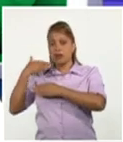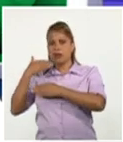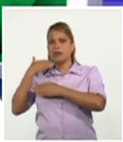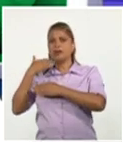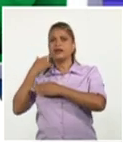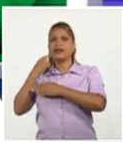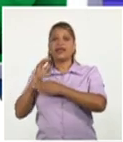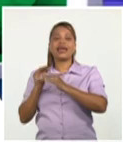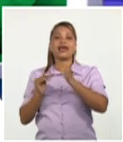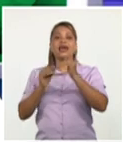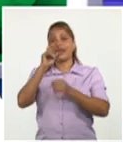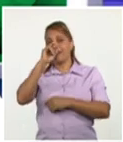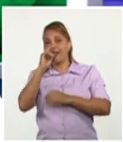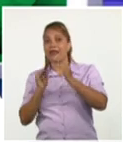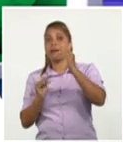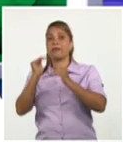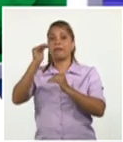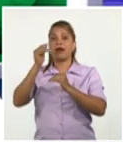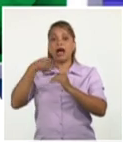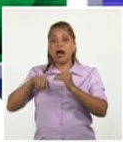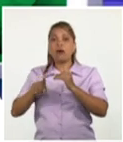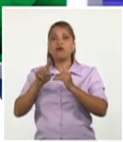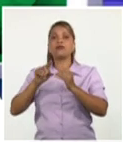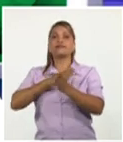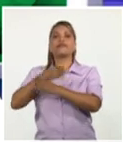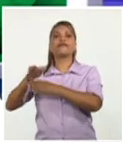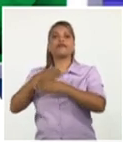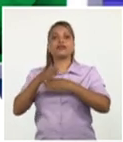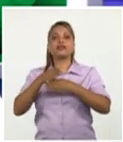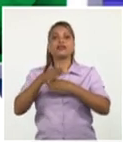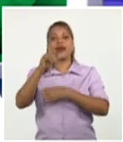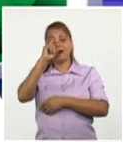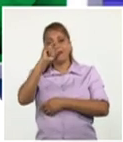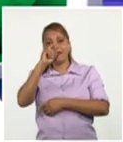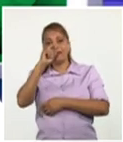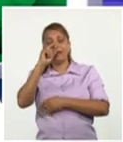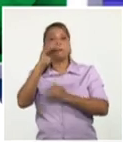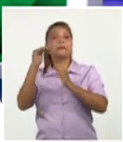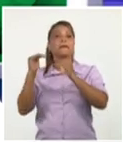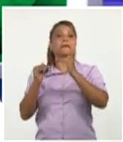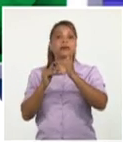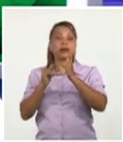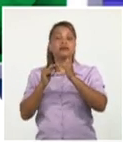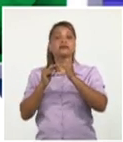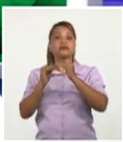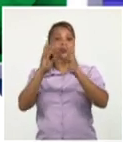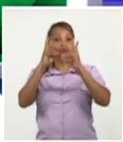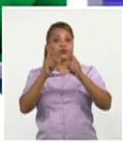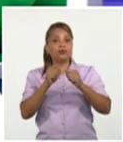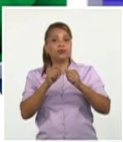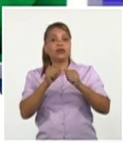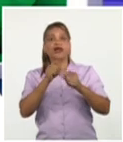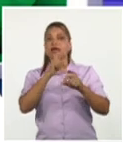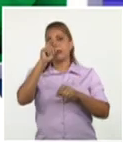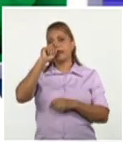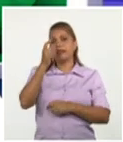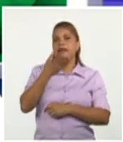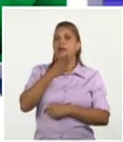las edades más elevadas, pues hemos tenido un número de casos en edades relativamente